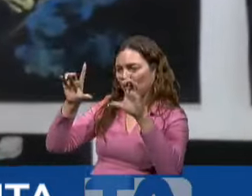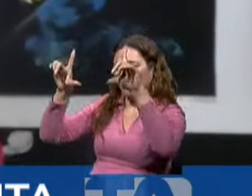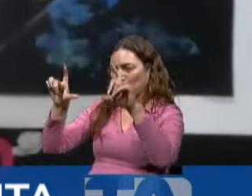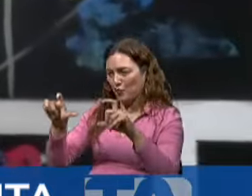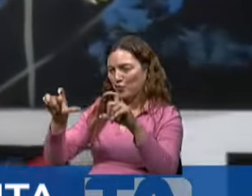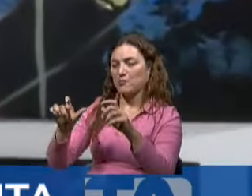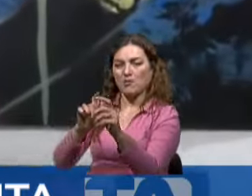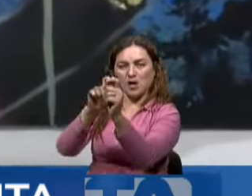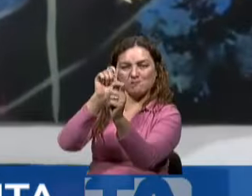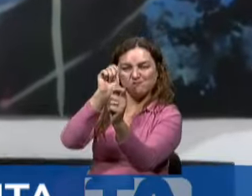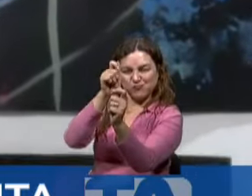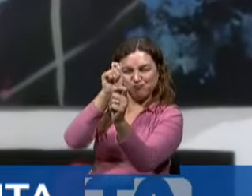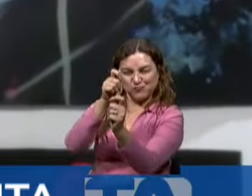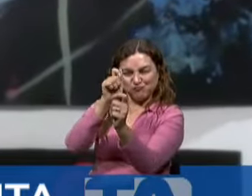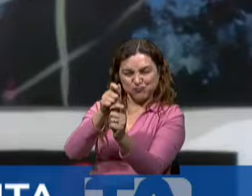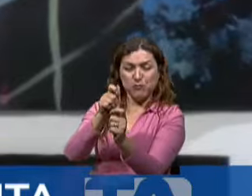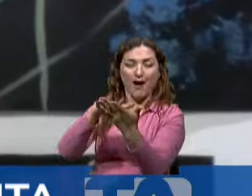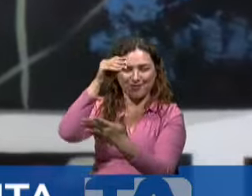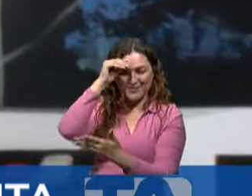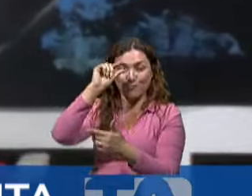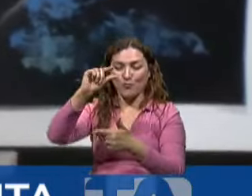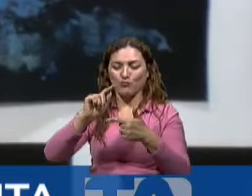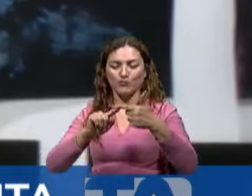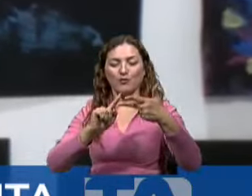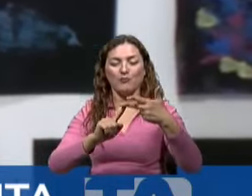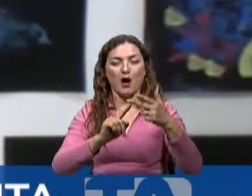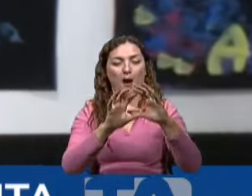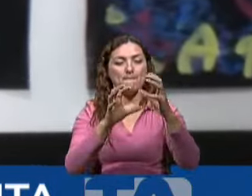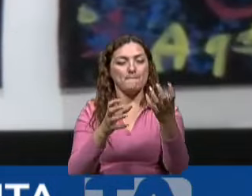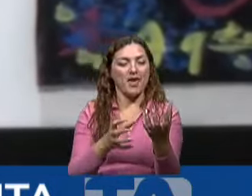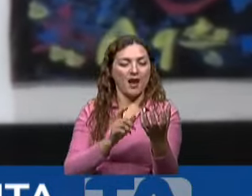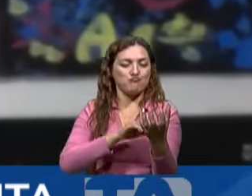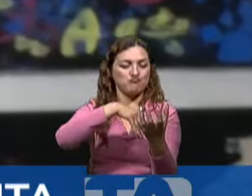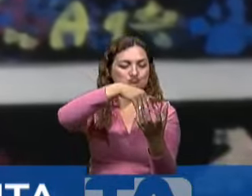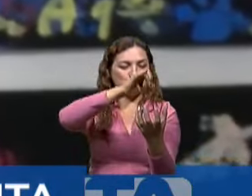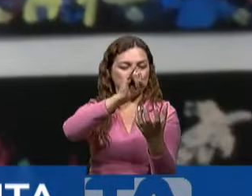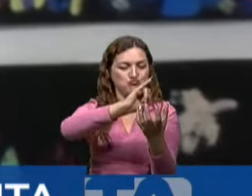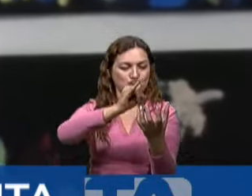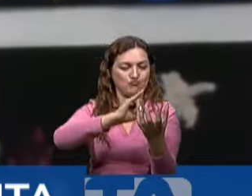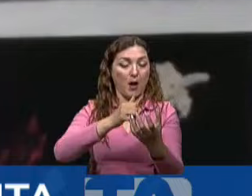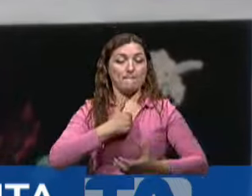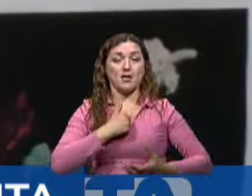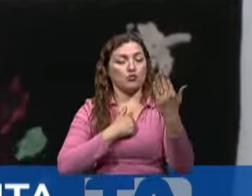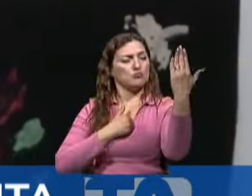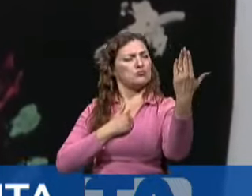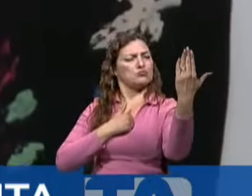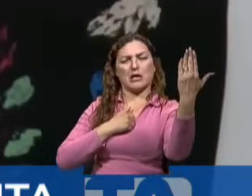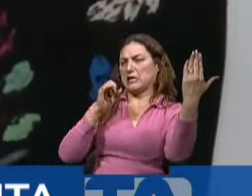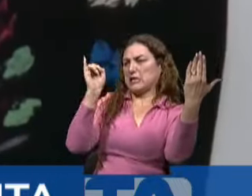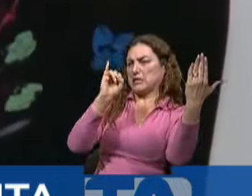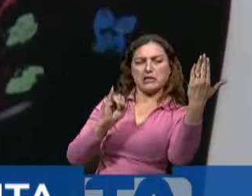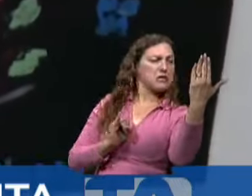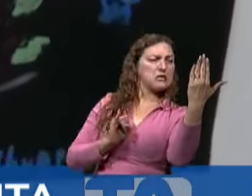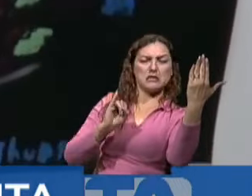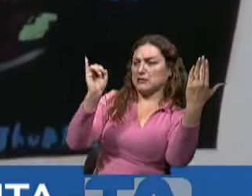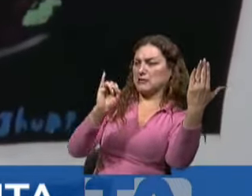de grabado, también realizaron pinturas sobre piedras, se aprendieron a autorretratar, a ver cómo se ven cada uno de ellos y